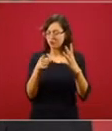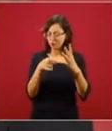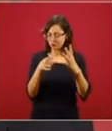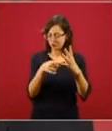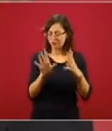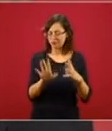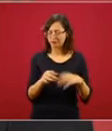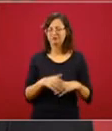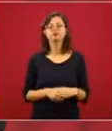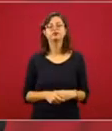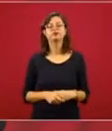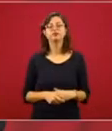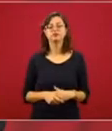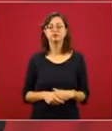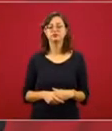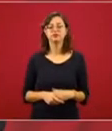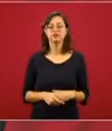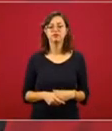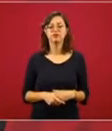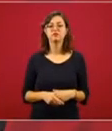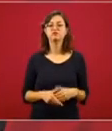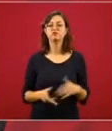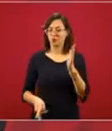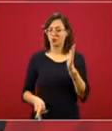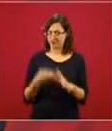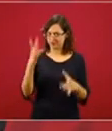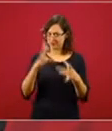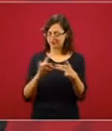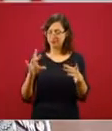Recapitulando, es